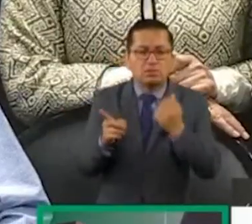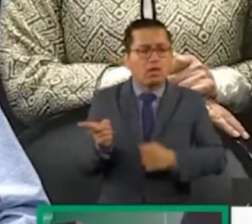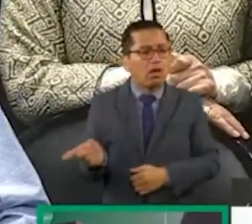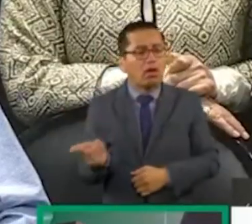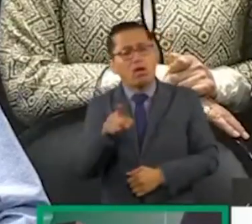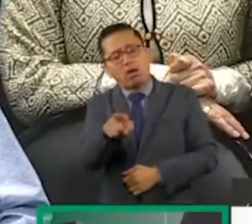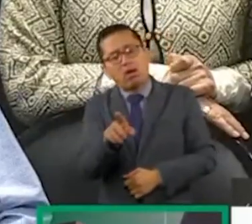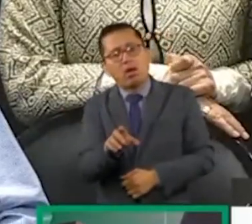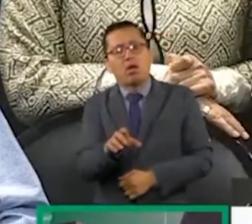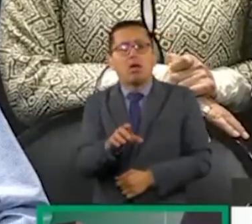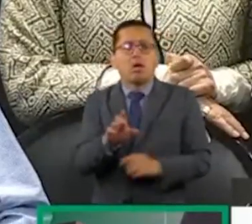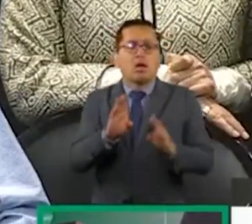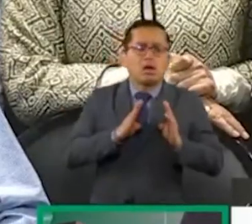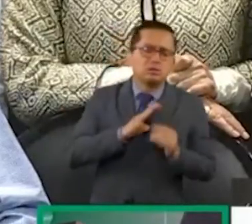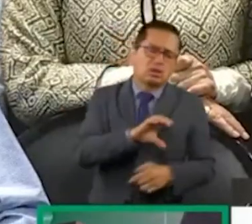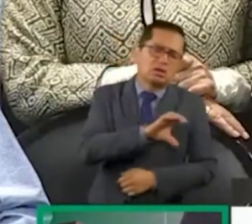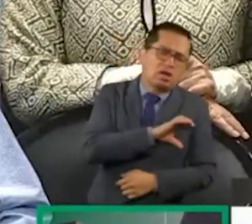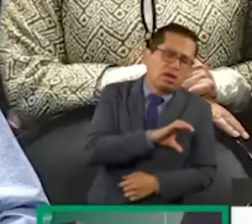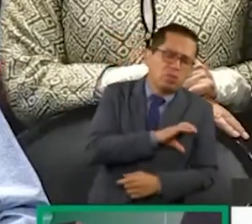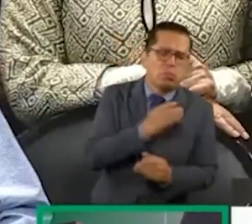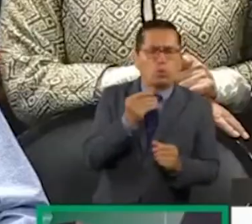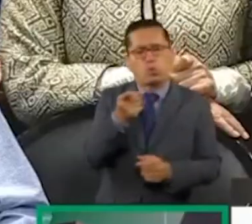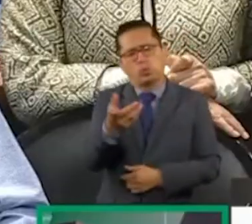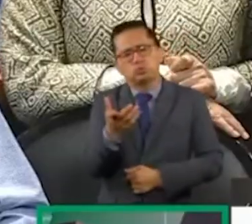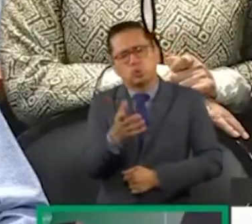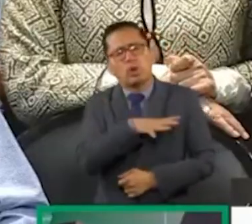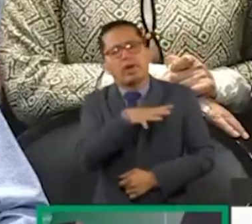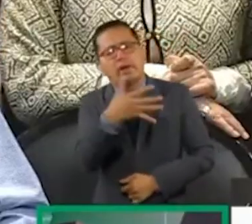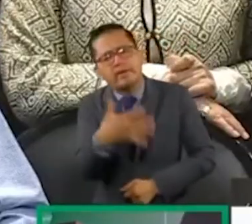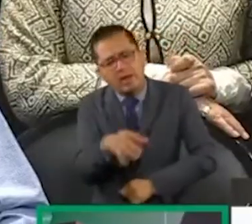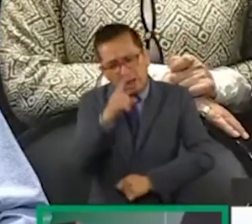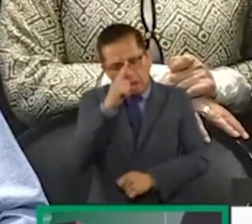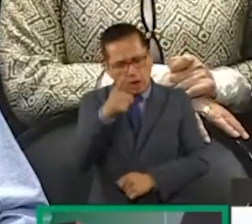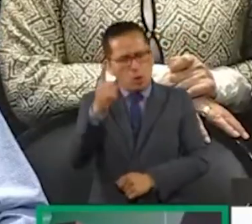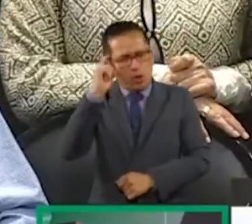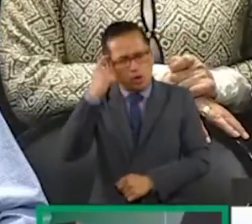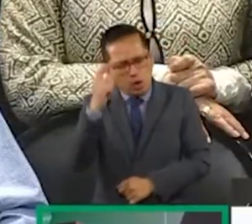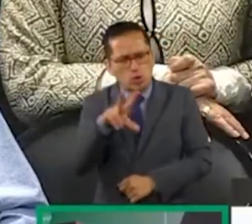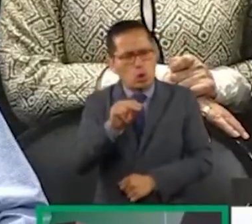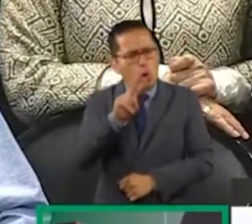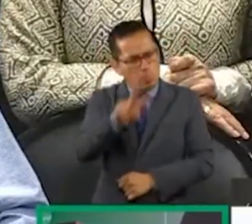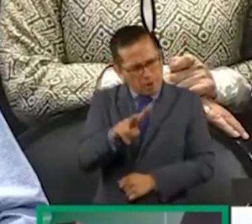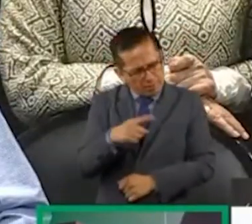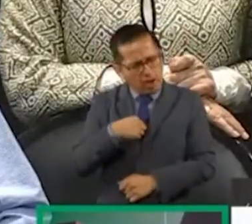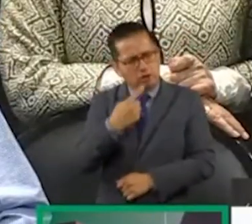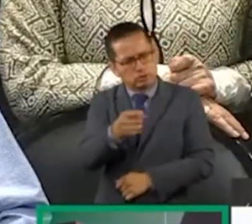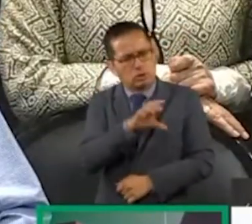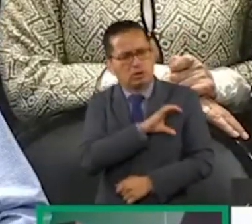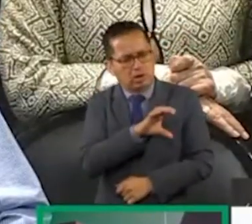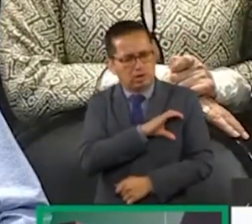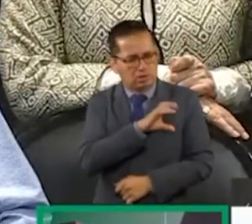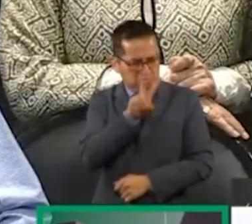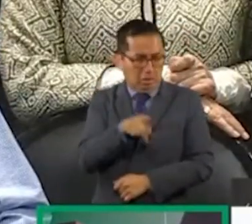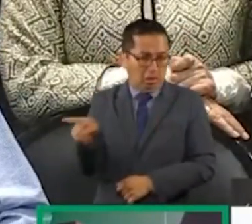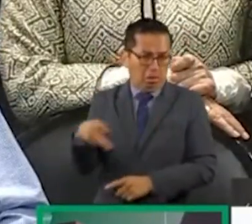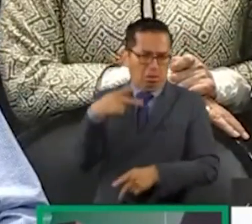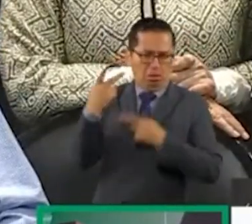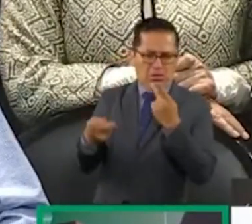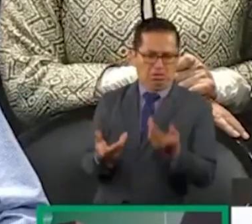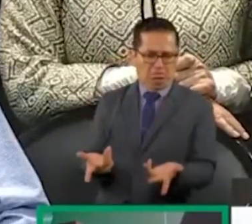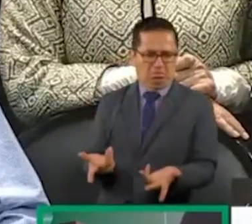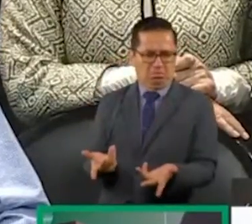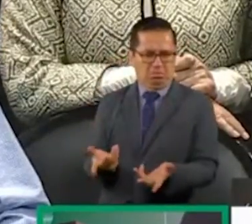señores generales, señores almirantes, no se vayan a enojar, los queremos mucho, de veritas. Pero ¿por qué les dan